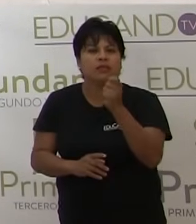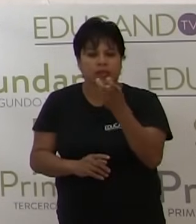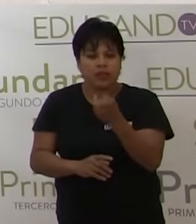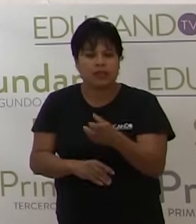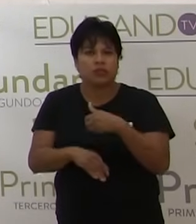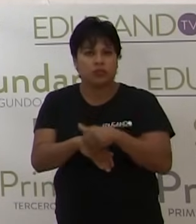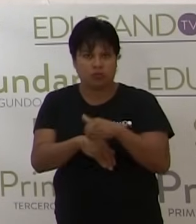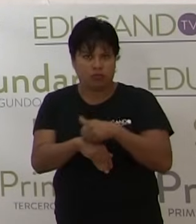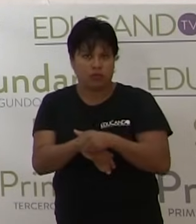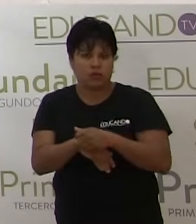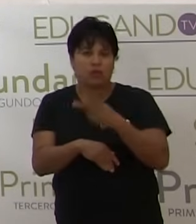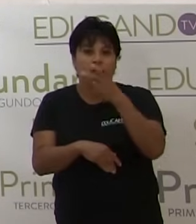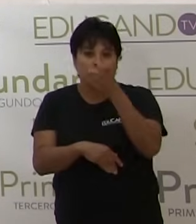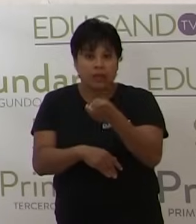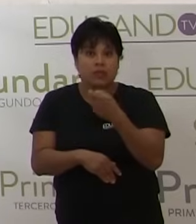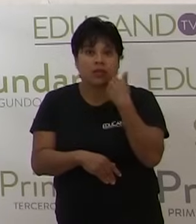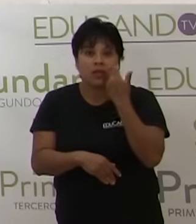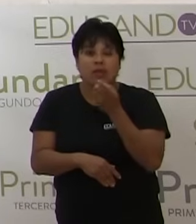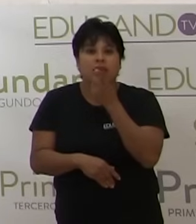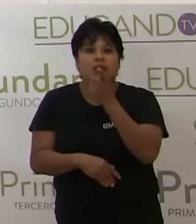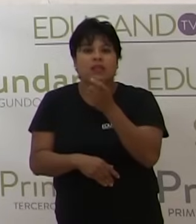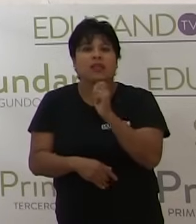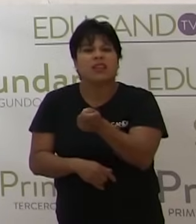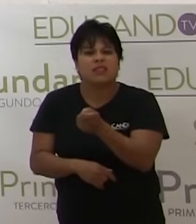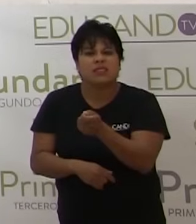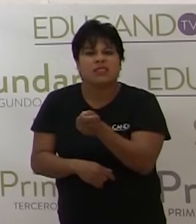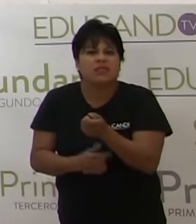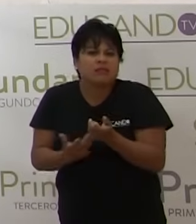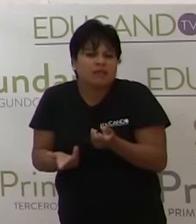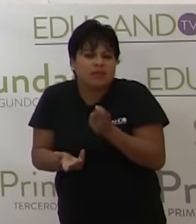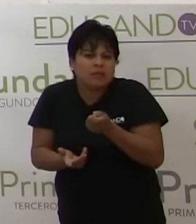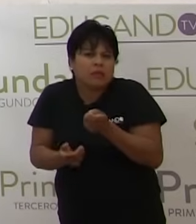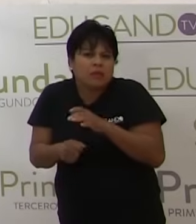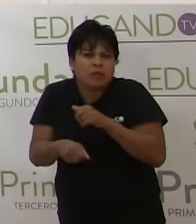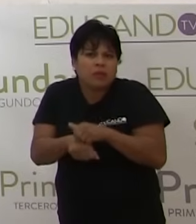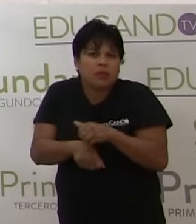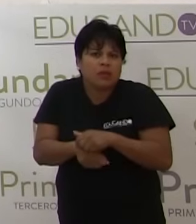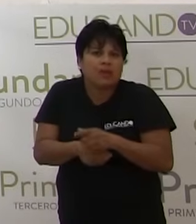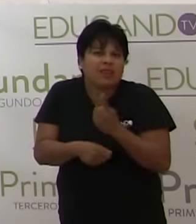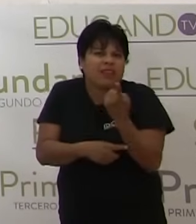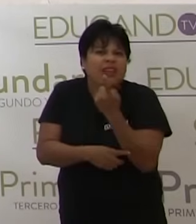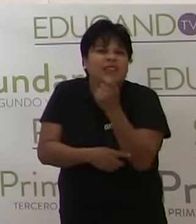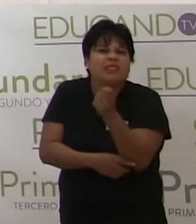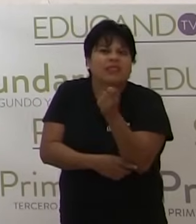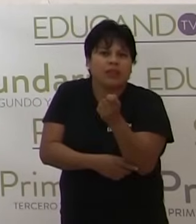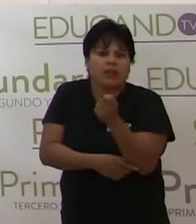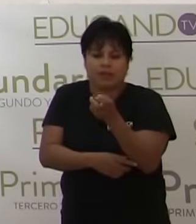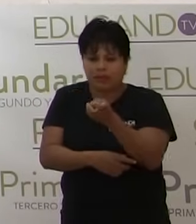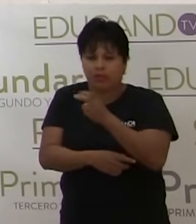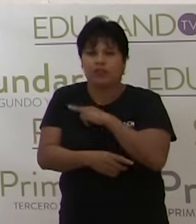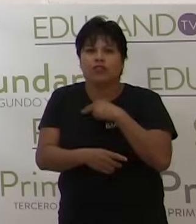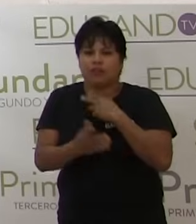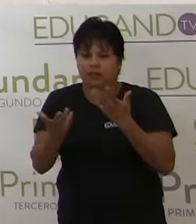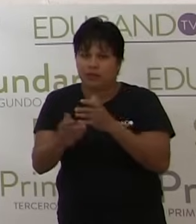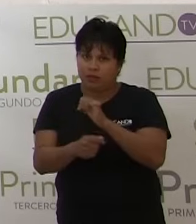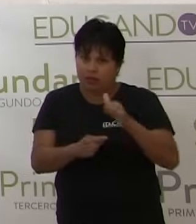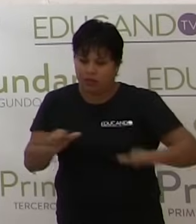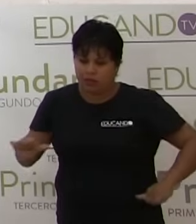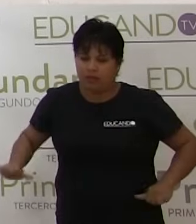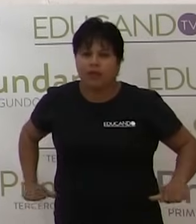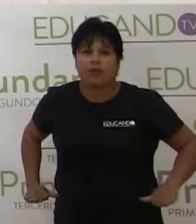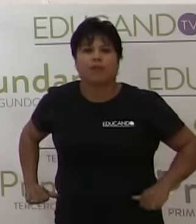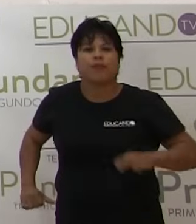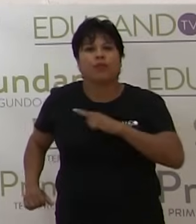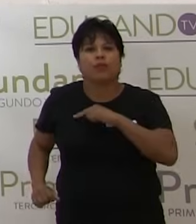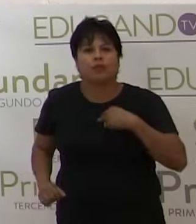números pero para aquellos que me digan Y eso qué Qué representan o qué significa vamos a hacer la siguiente actividad vamos